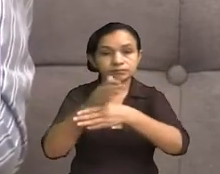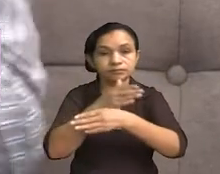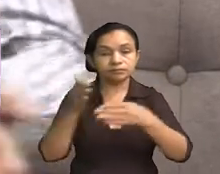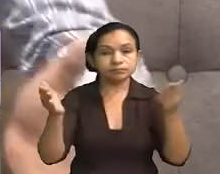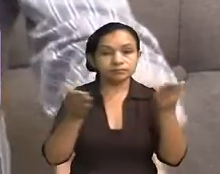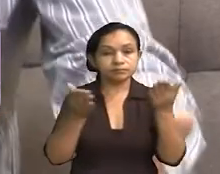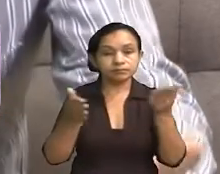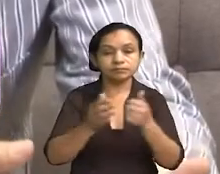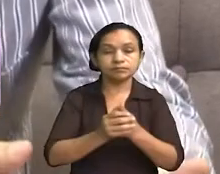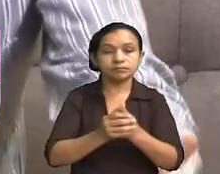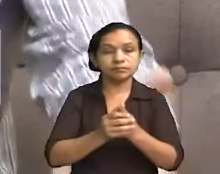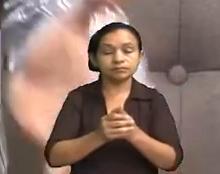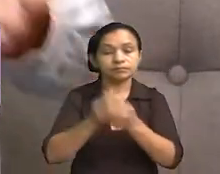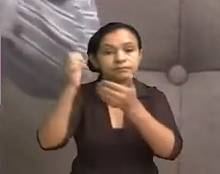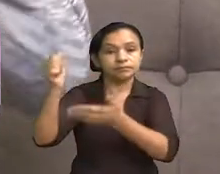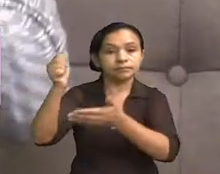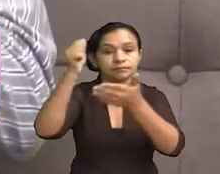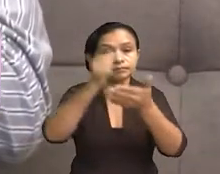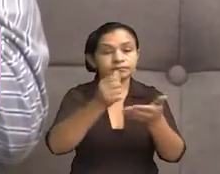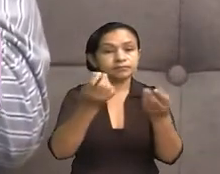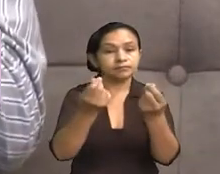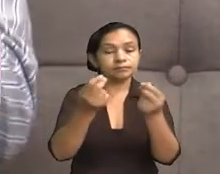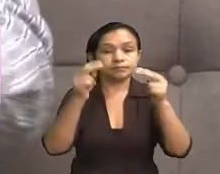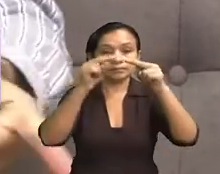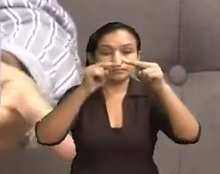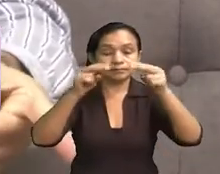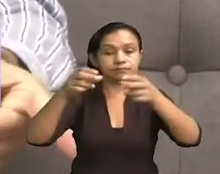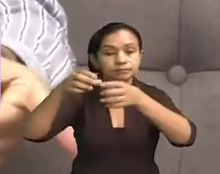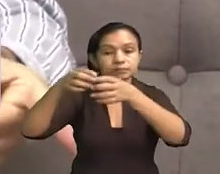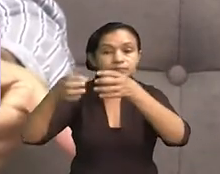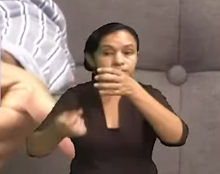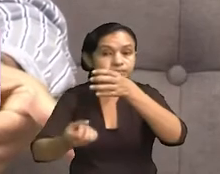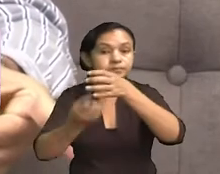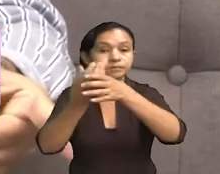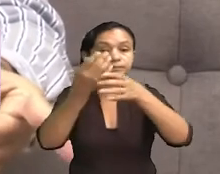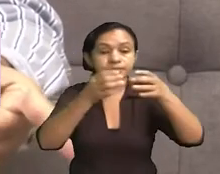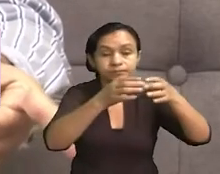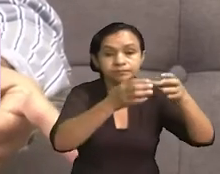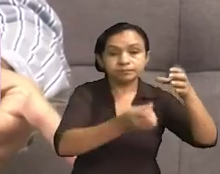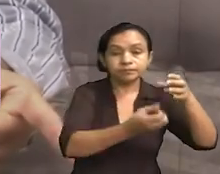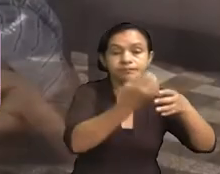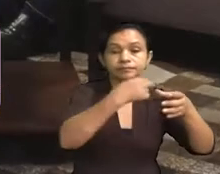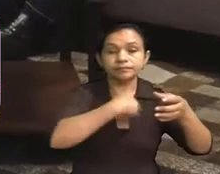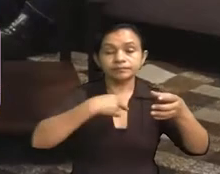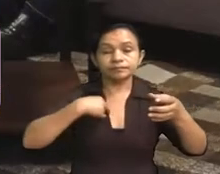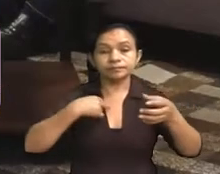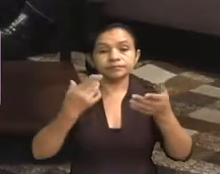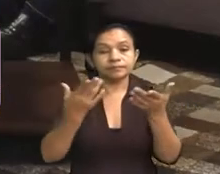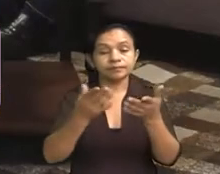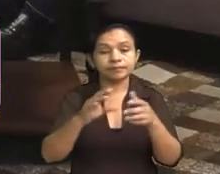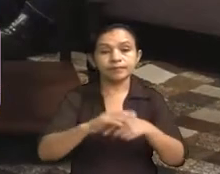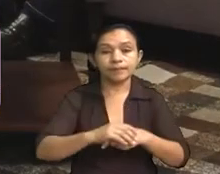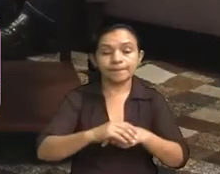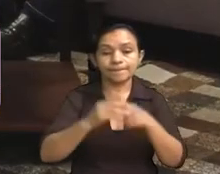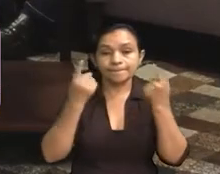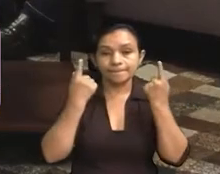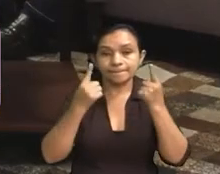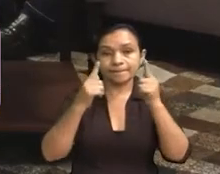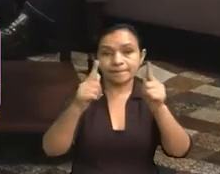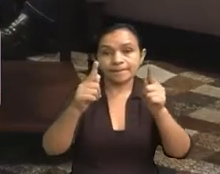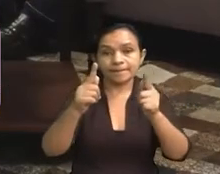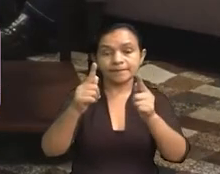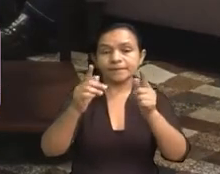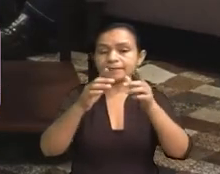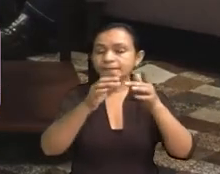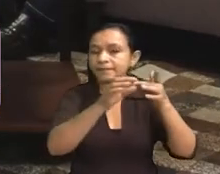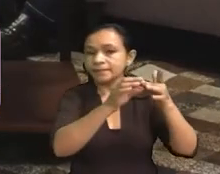incorporar la energía volcánica con esta inversión que se va a hacer en el volcán Consiguina, Chinandega, una inversión